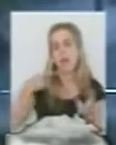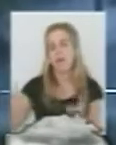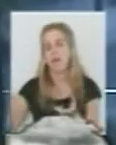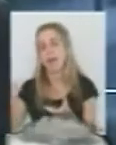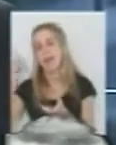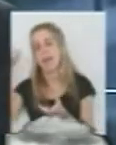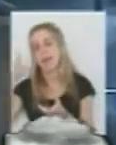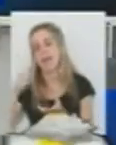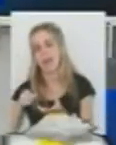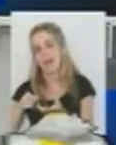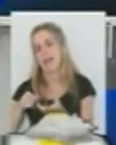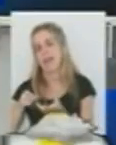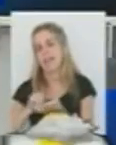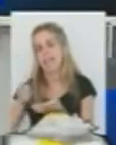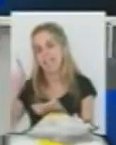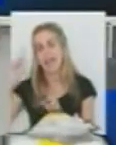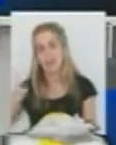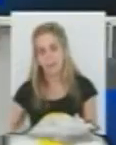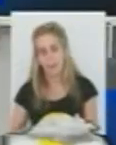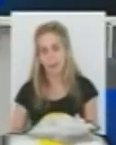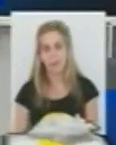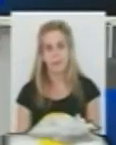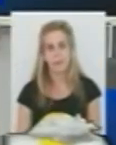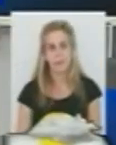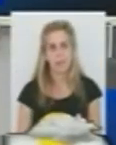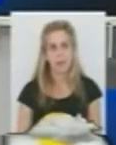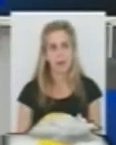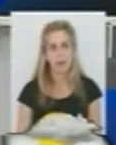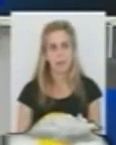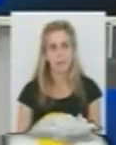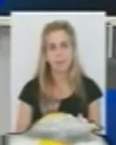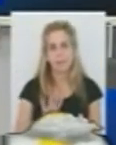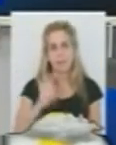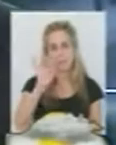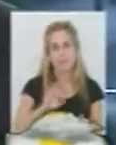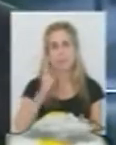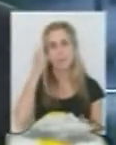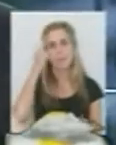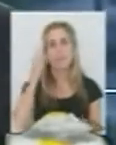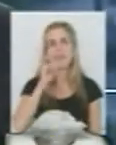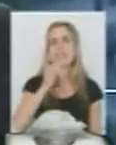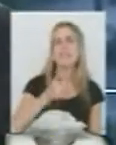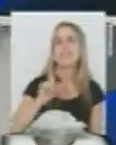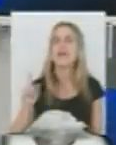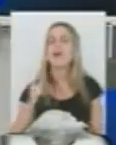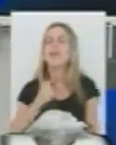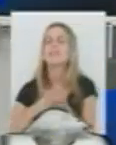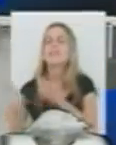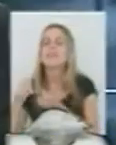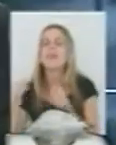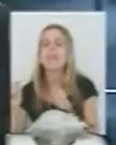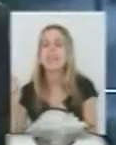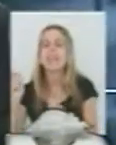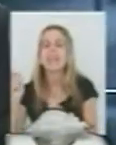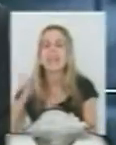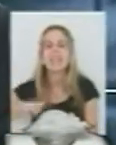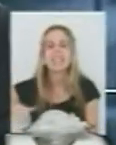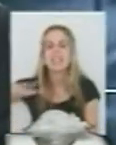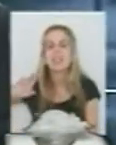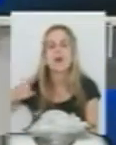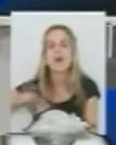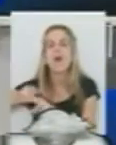Ah, mirá, qué tramposo, ¿eh? Una sola pregunta, ¿sí o no? No, dale. Seguí con Insaurralde. ¿Es de la zona norte? Seguí con Insaurralde.